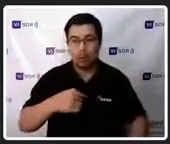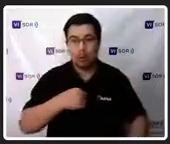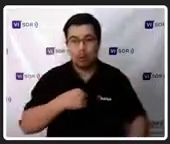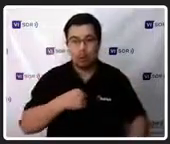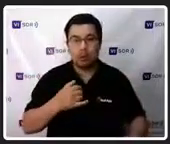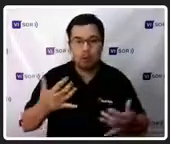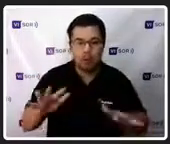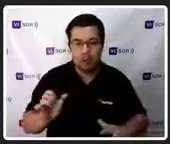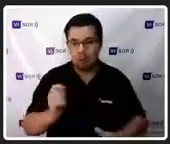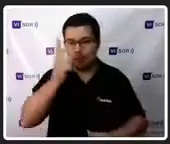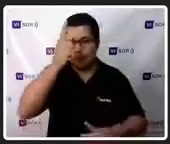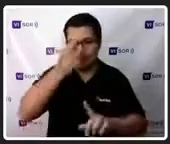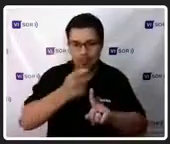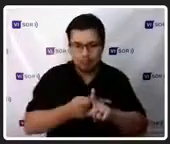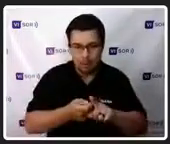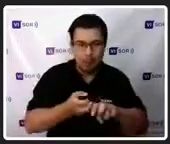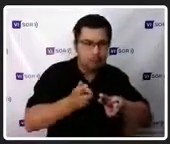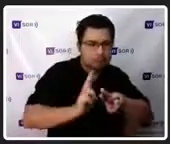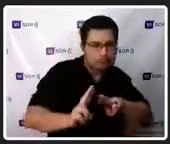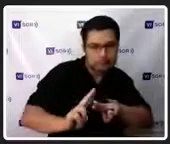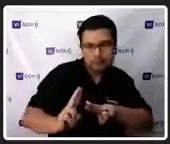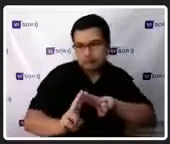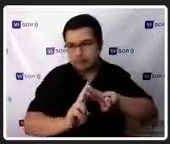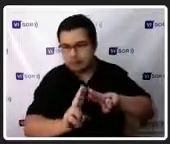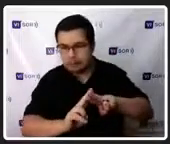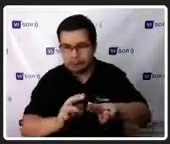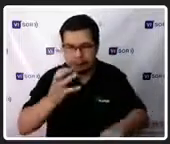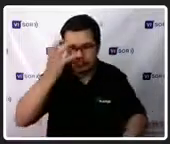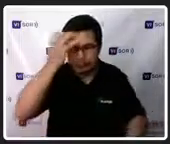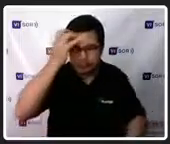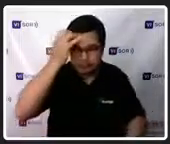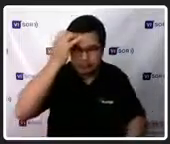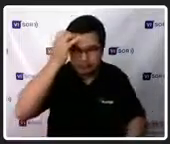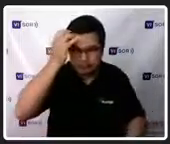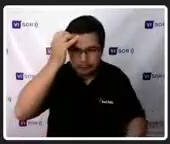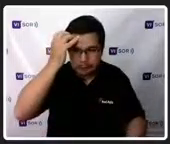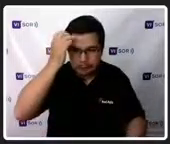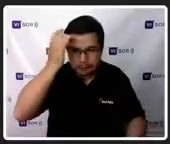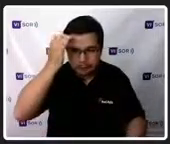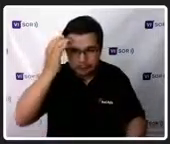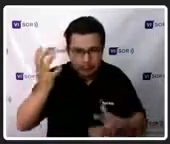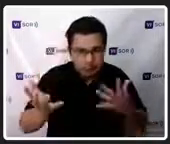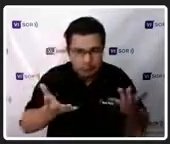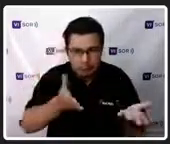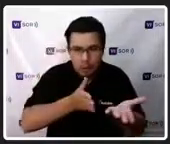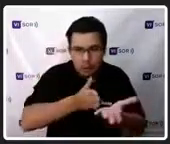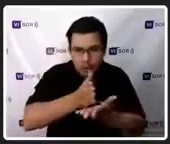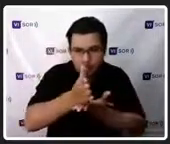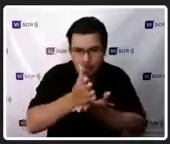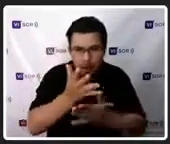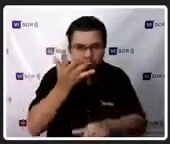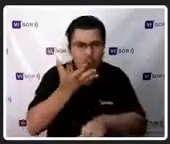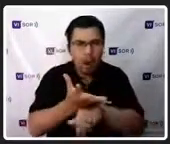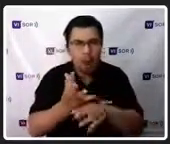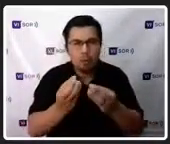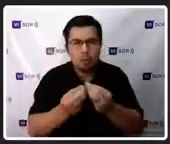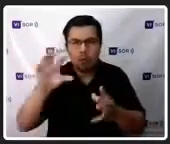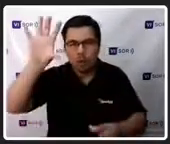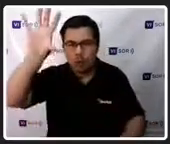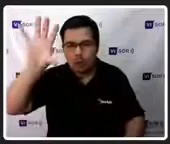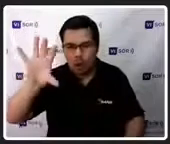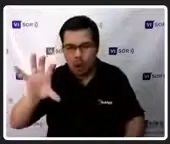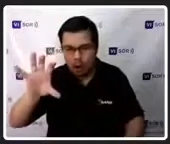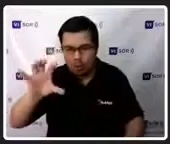todo ahí, agarrándome la cabeza así, oh, ¿por dónde parto? Porque tengo un montón de ramos que podría partir y todo. ¿Cómo lo canalizo? Ya me ordené y todo, me